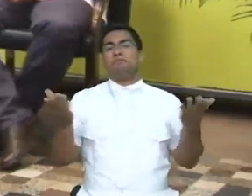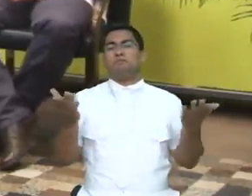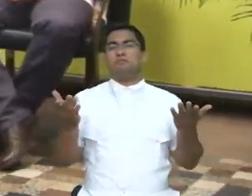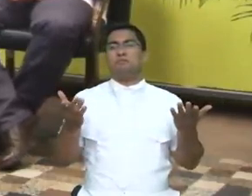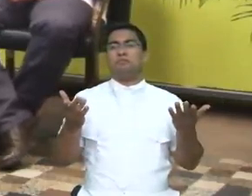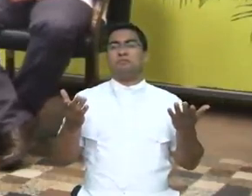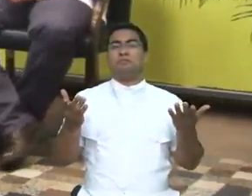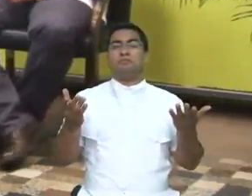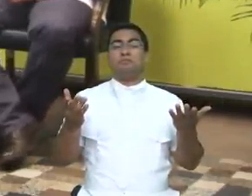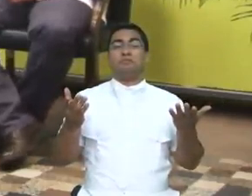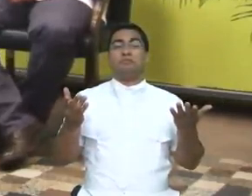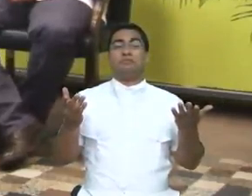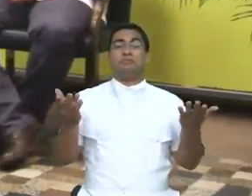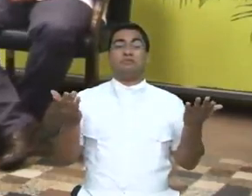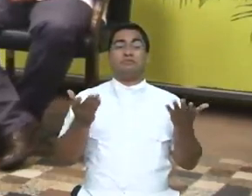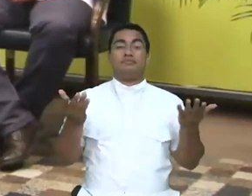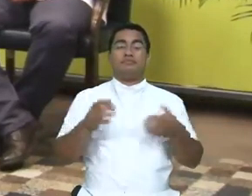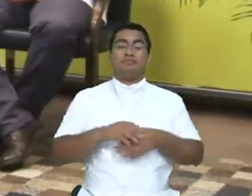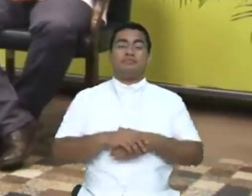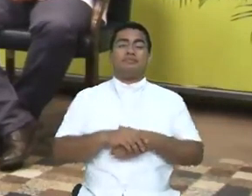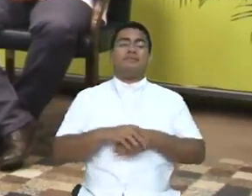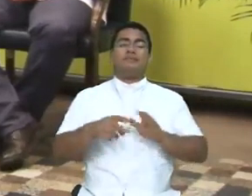Exacto. No es nada producente. Esto